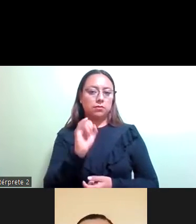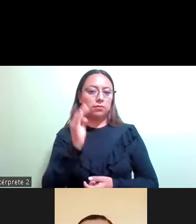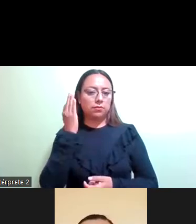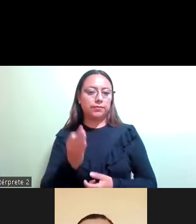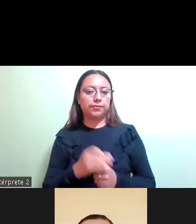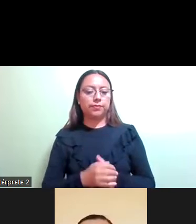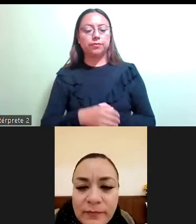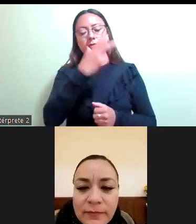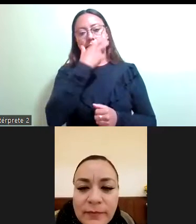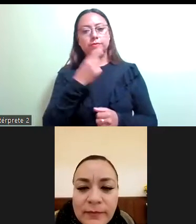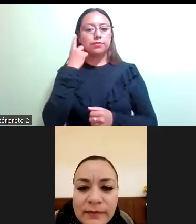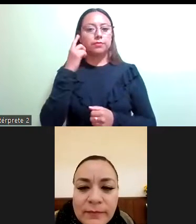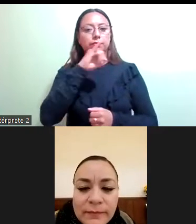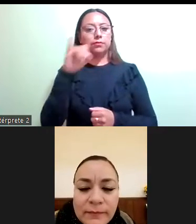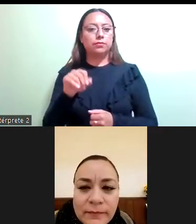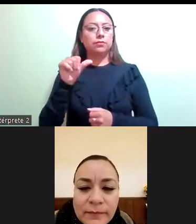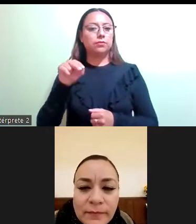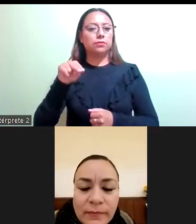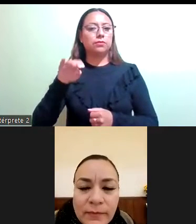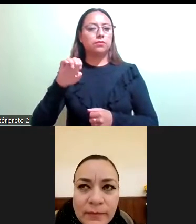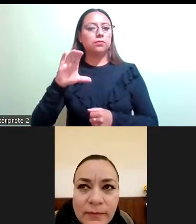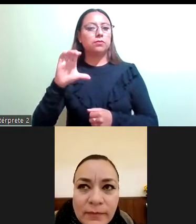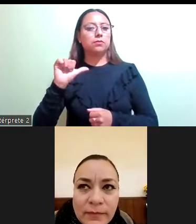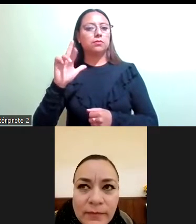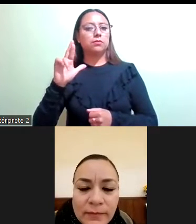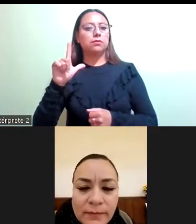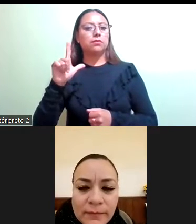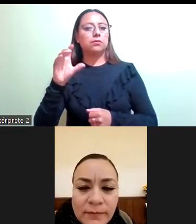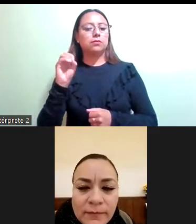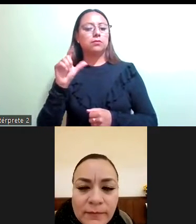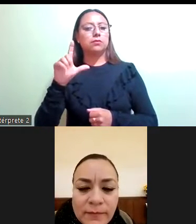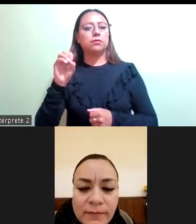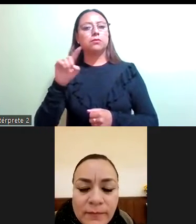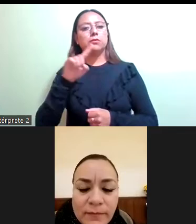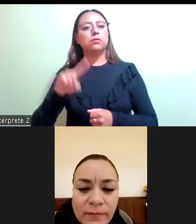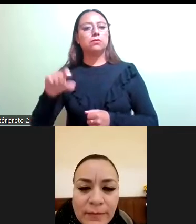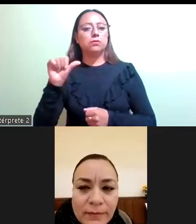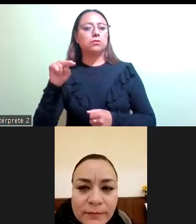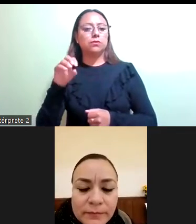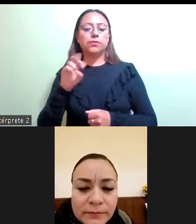Diputado Ricardo Giancarlo Lozano Reynoso. A favor.